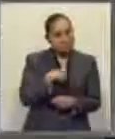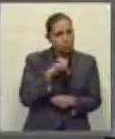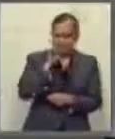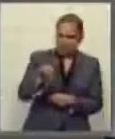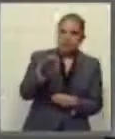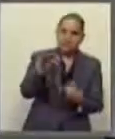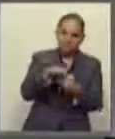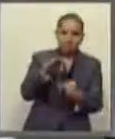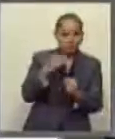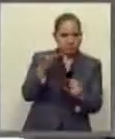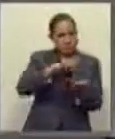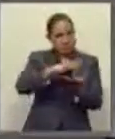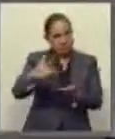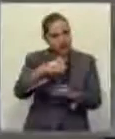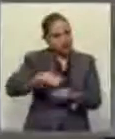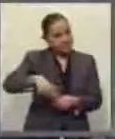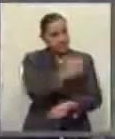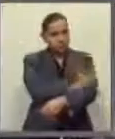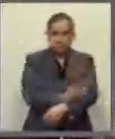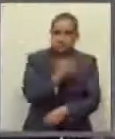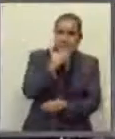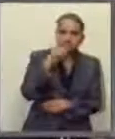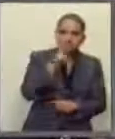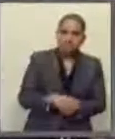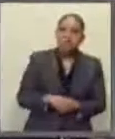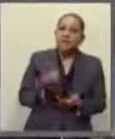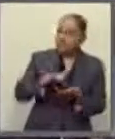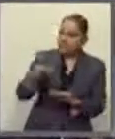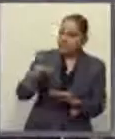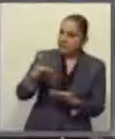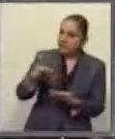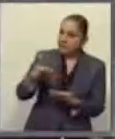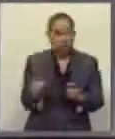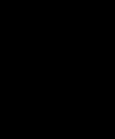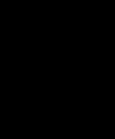gracias, compañeras y compañeros. Gracias, diputado Tello. Tiene ahora la palabra...